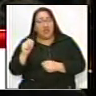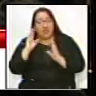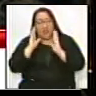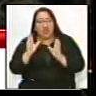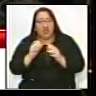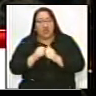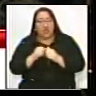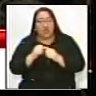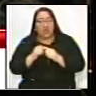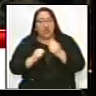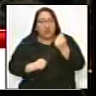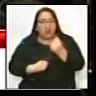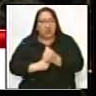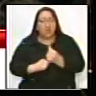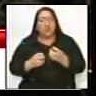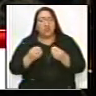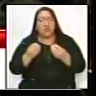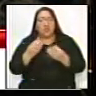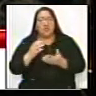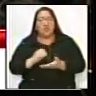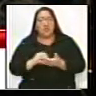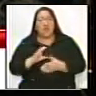la contención muchas veces